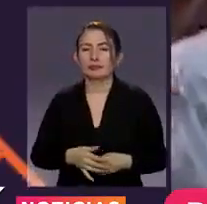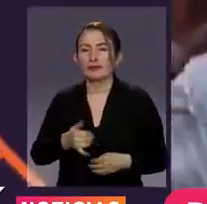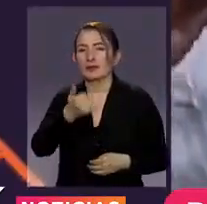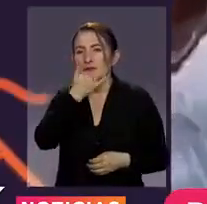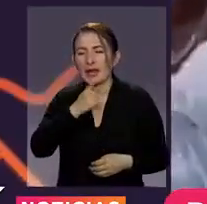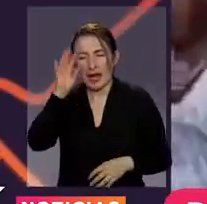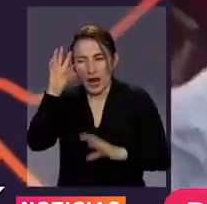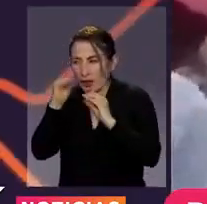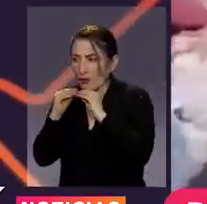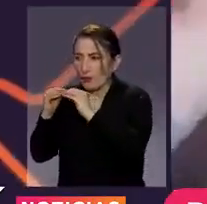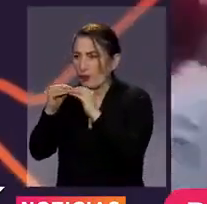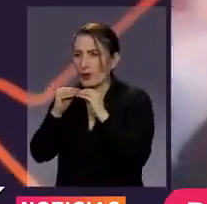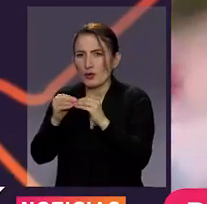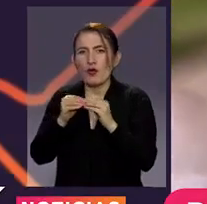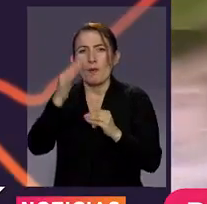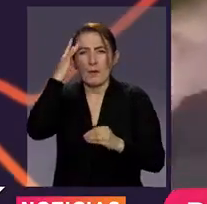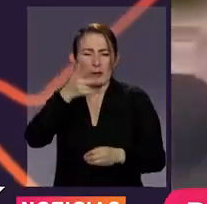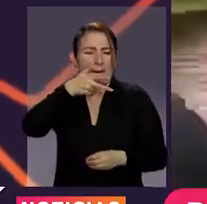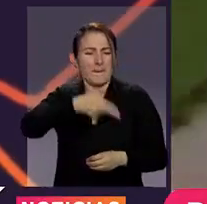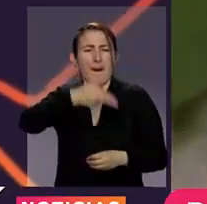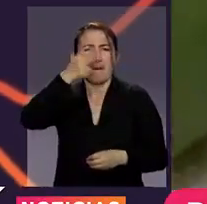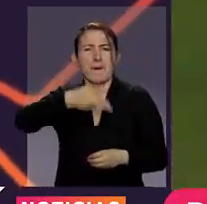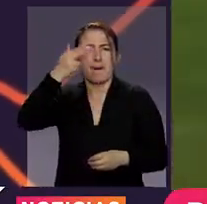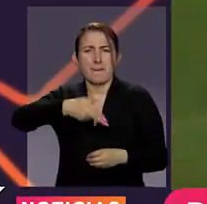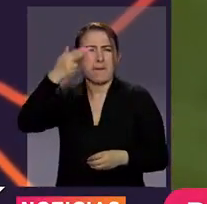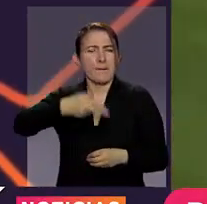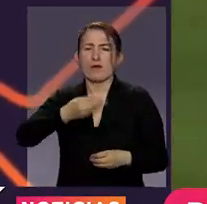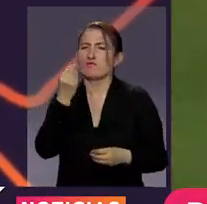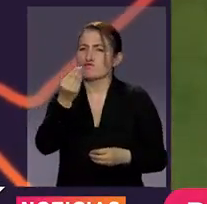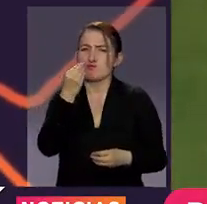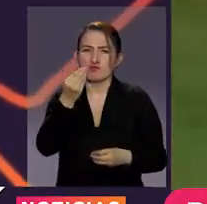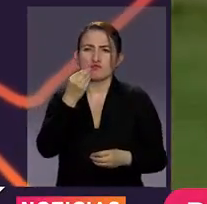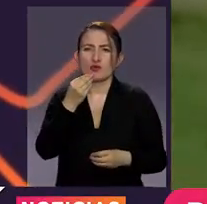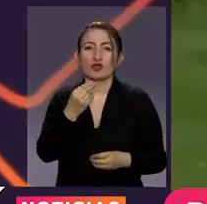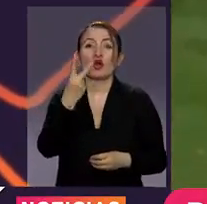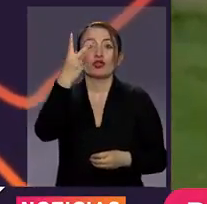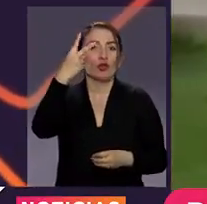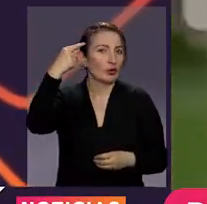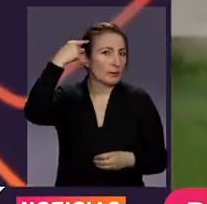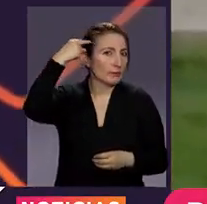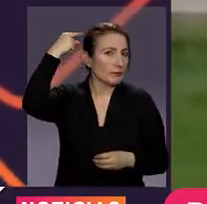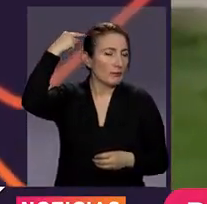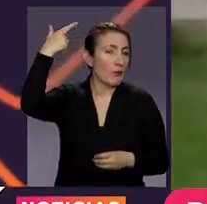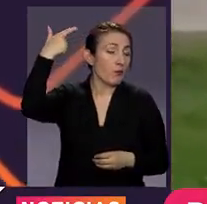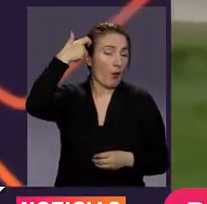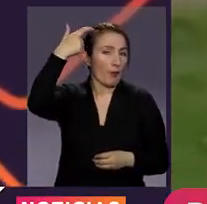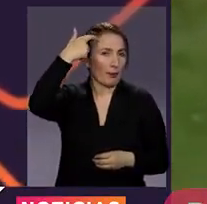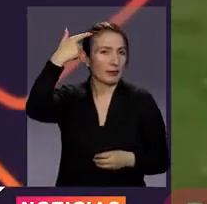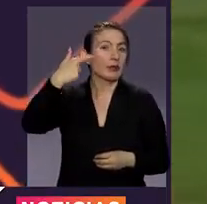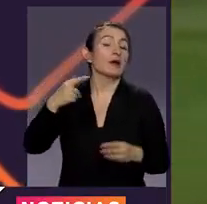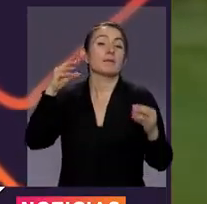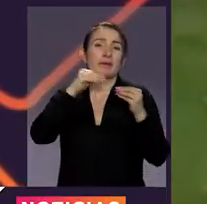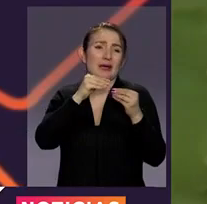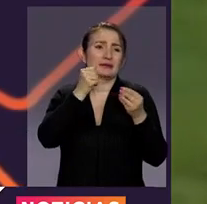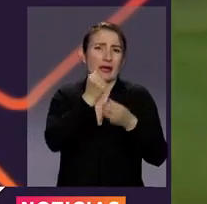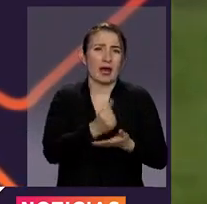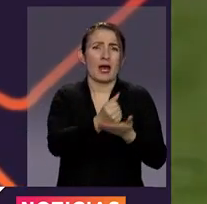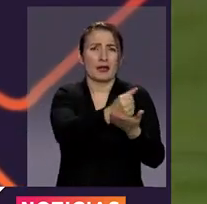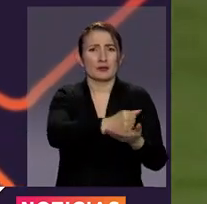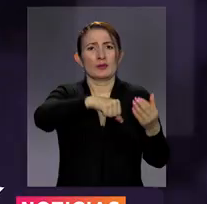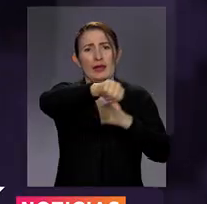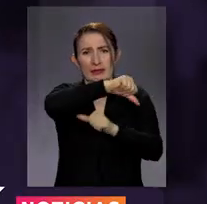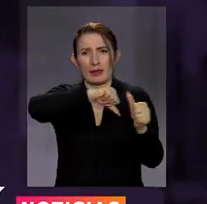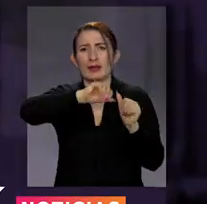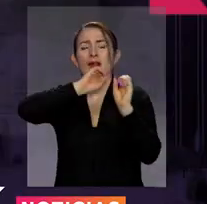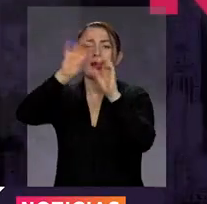ser planeado porque hubo muchos disparos, de los cuales tiene 2 en la cabeza. Además, pide ayuda para trasladarse a